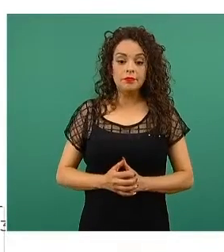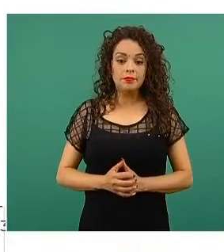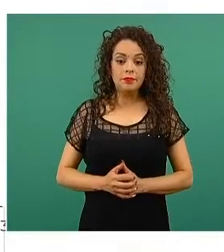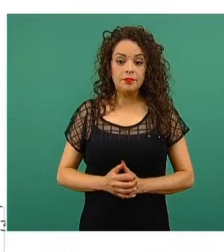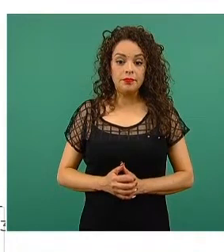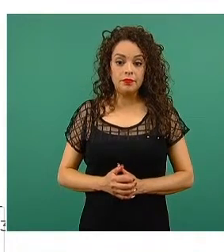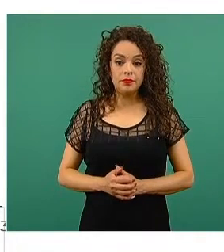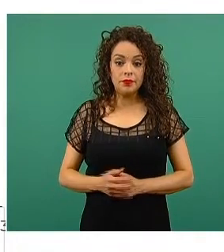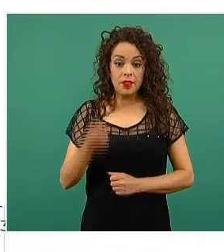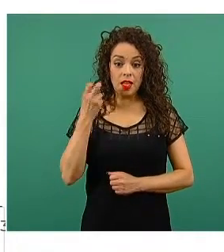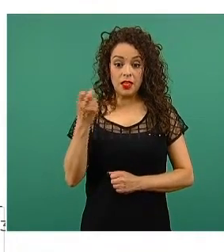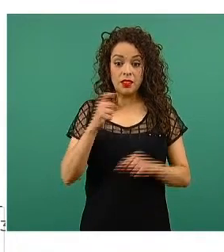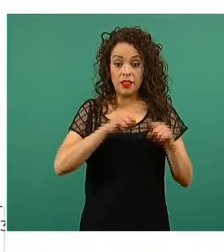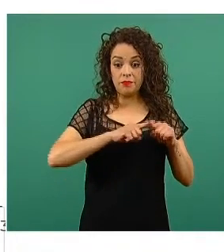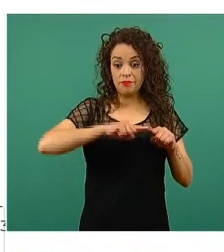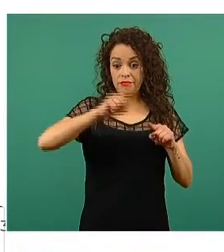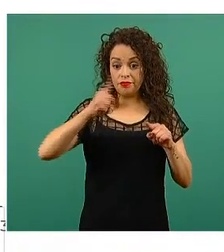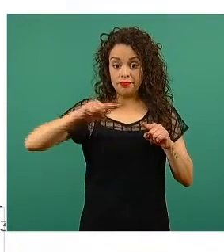que